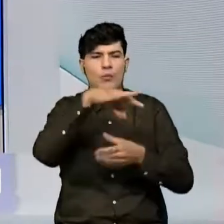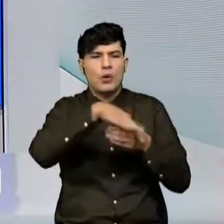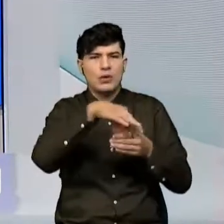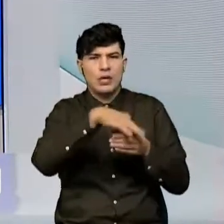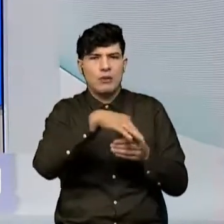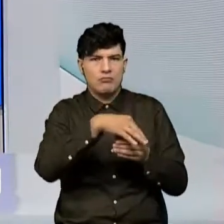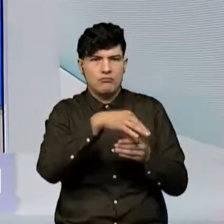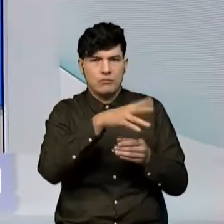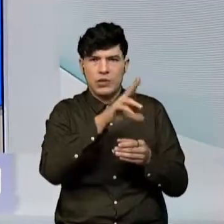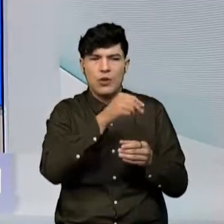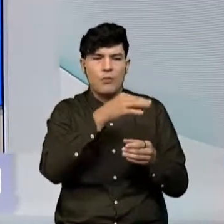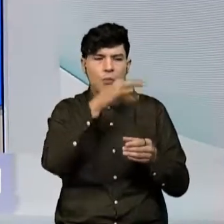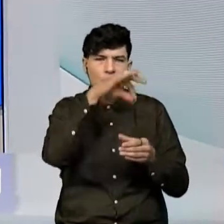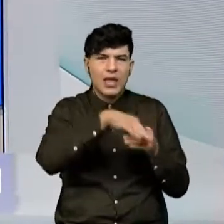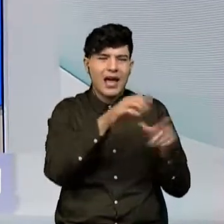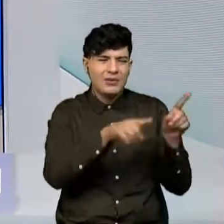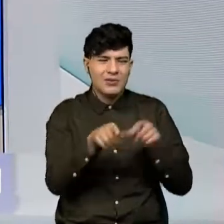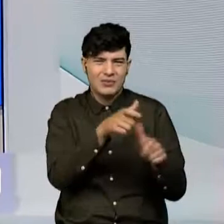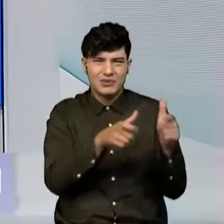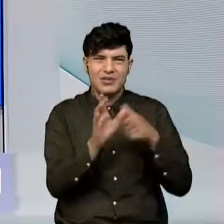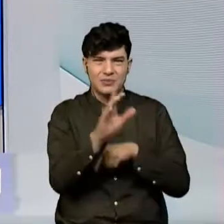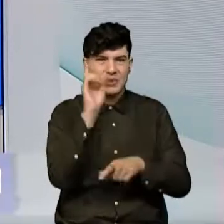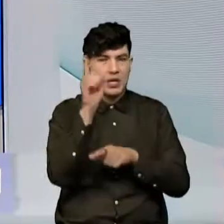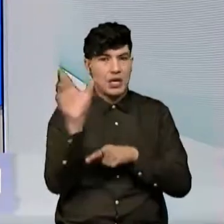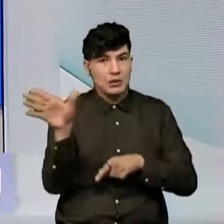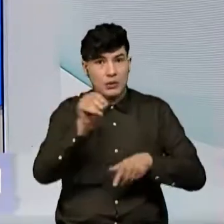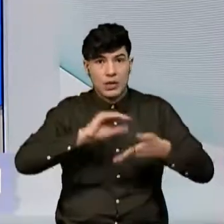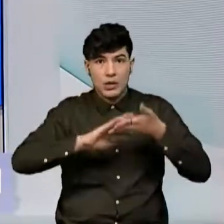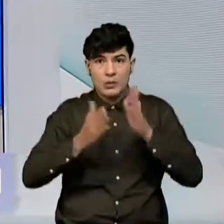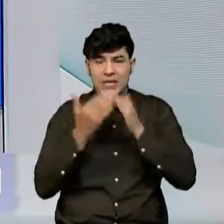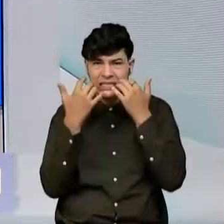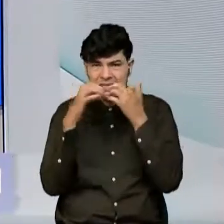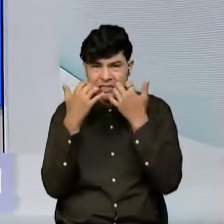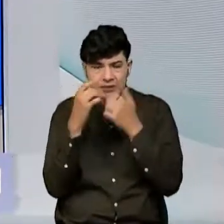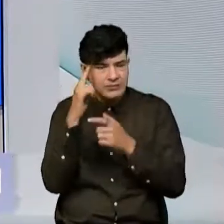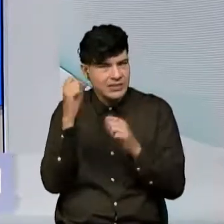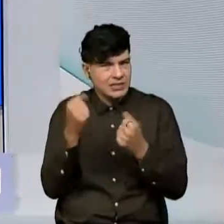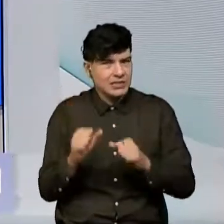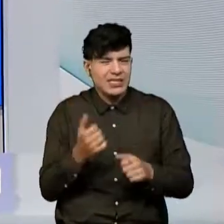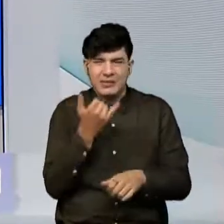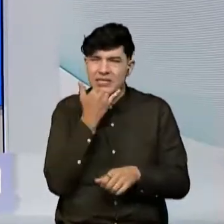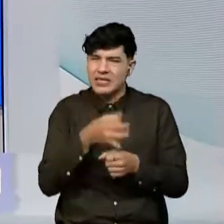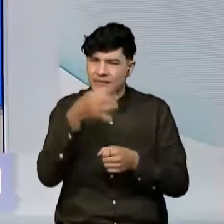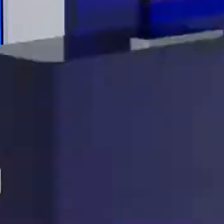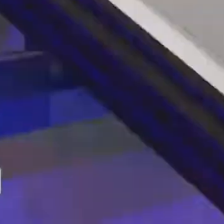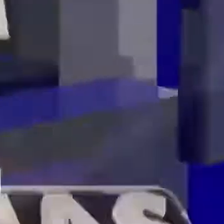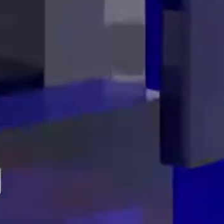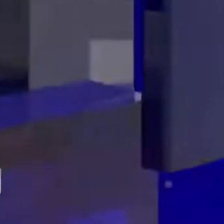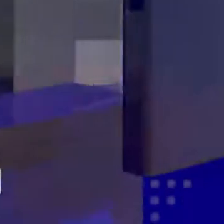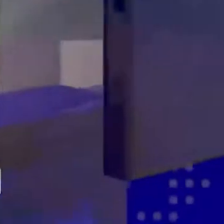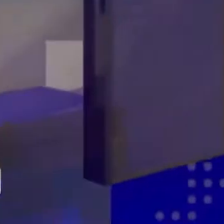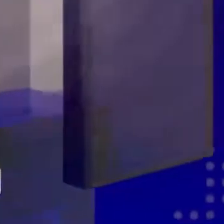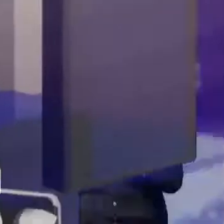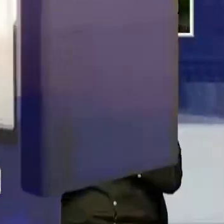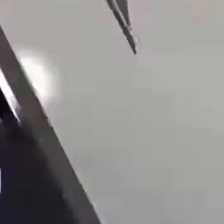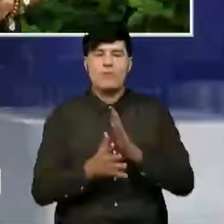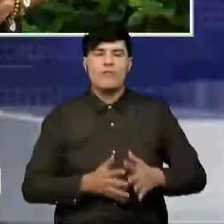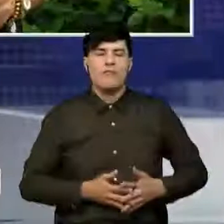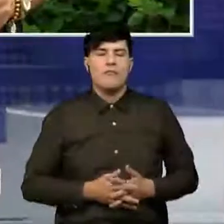próximo domingo lo que ya causa temor en la población astry mendoza que es lo que realmente está pasando buenas antes